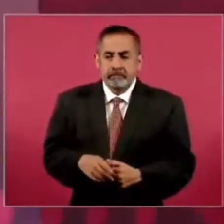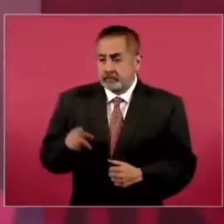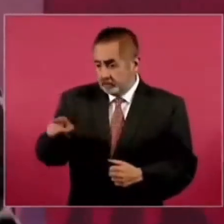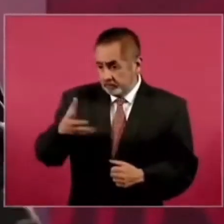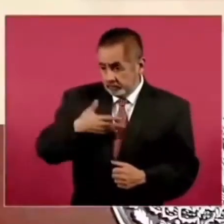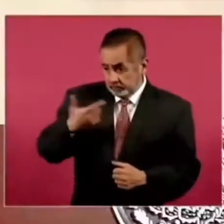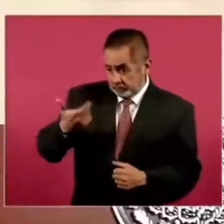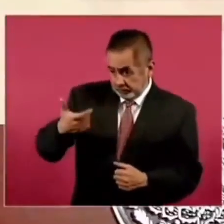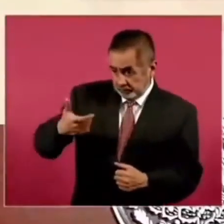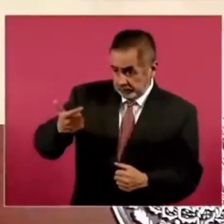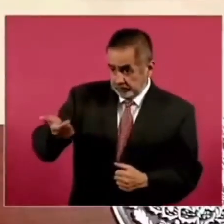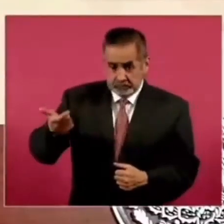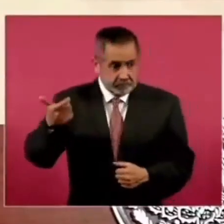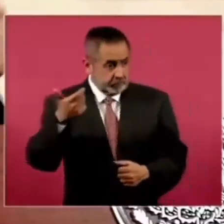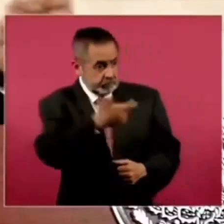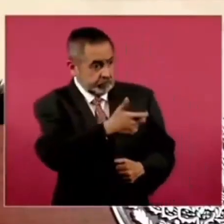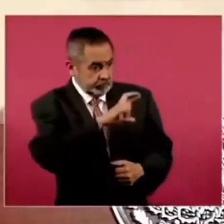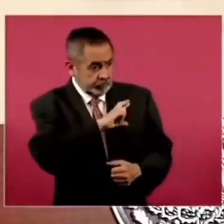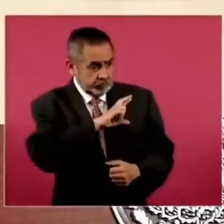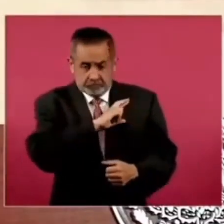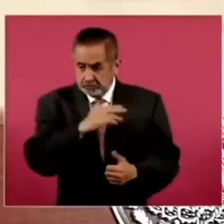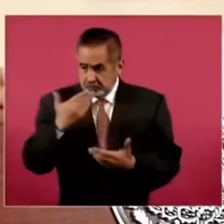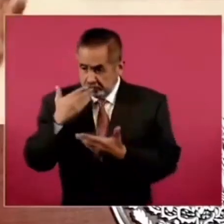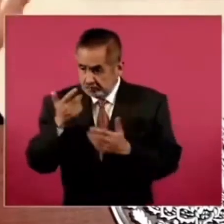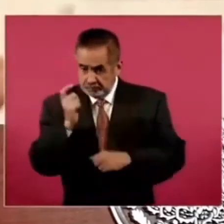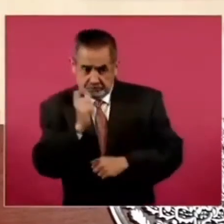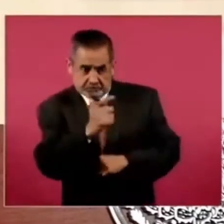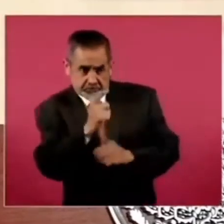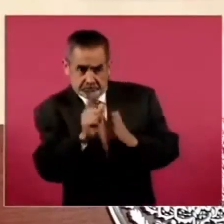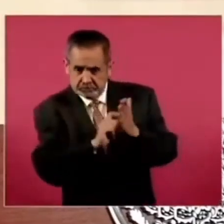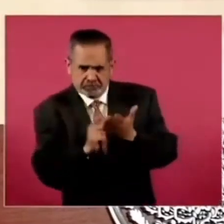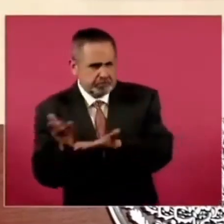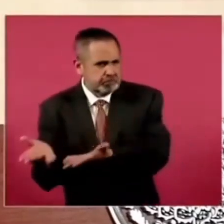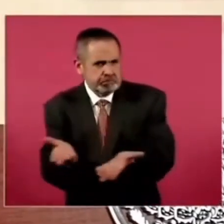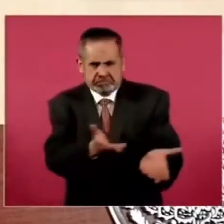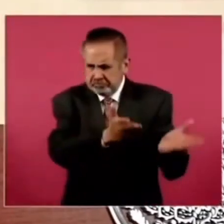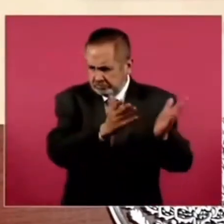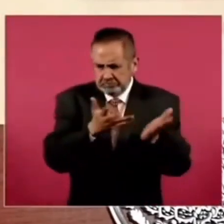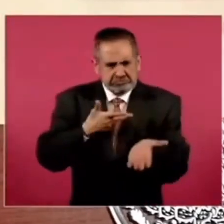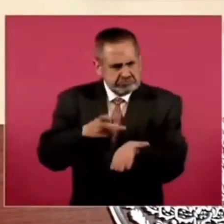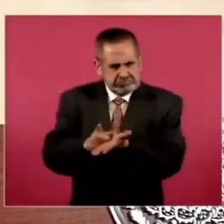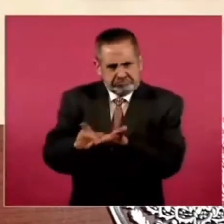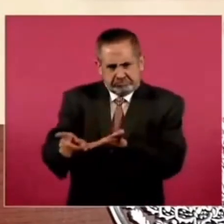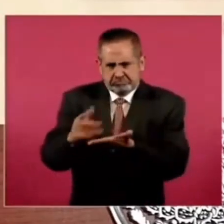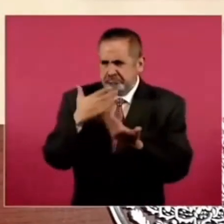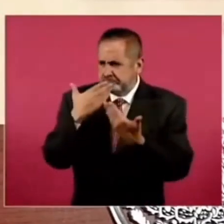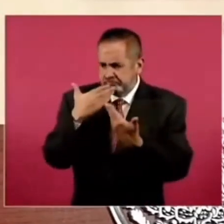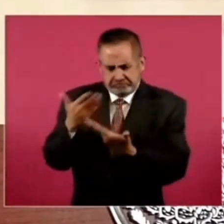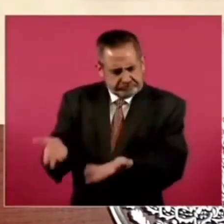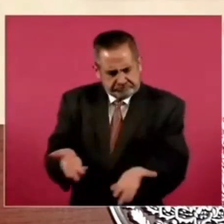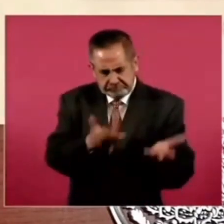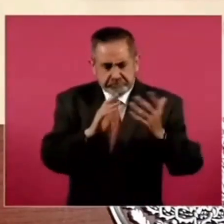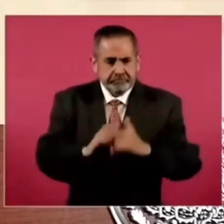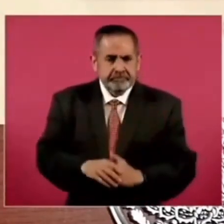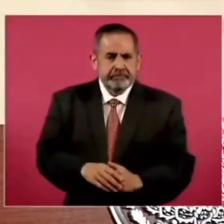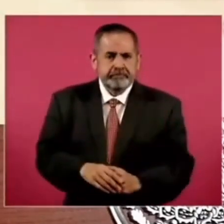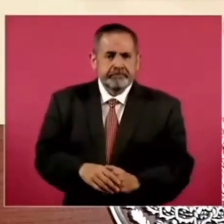pagar educación privada, para pagar colegiatura, está en su derecho. Nada más